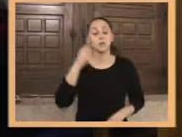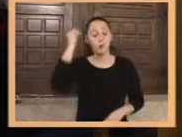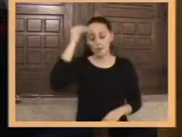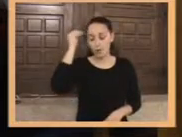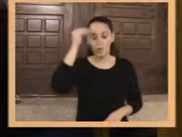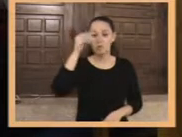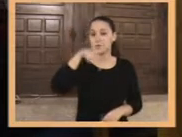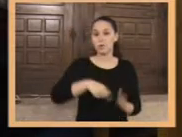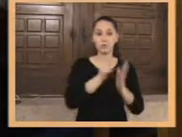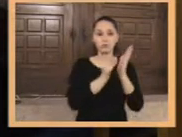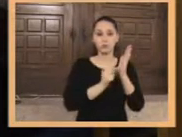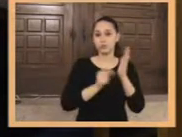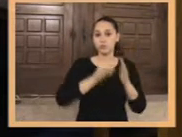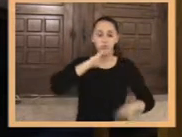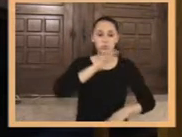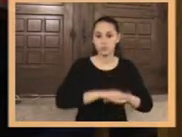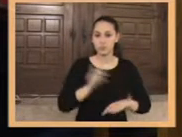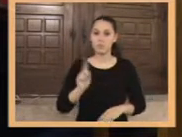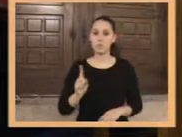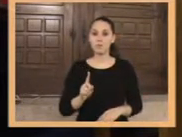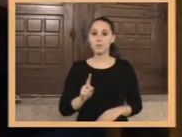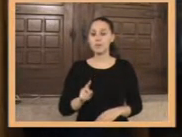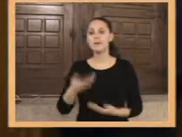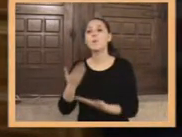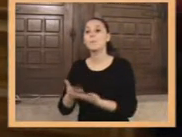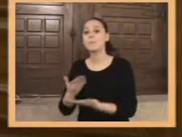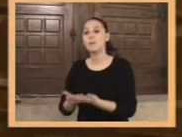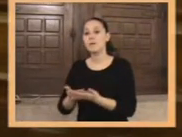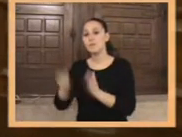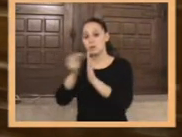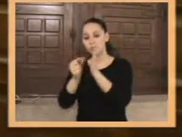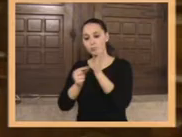día. Le pido, por favor, que se ajuste a la cuestión y después, si tiene alguna